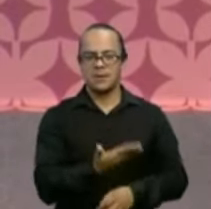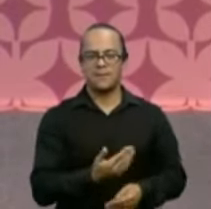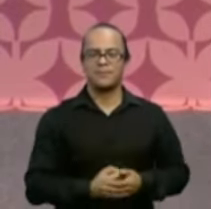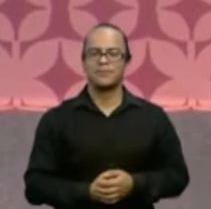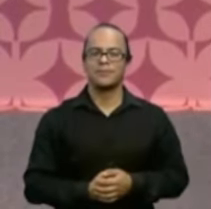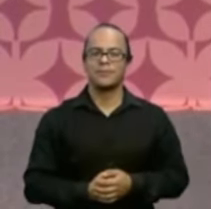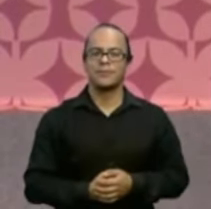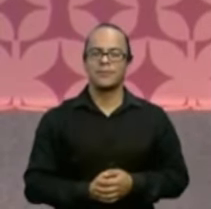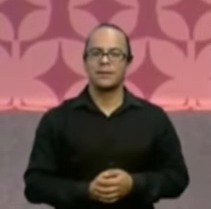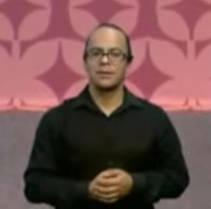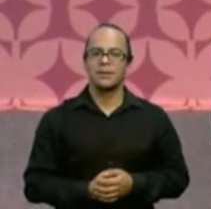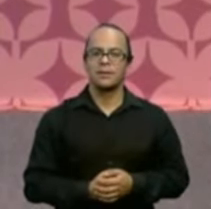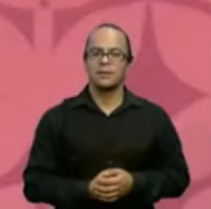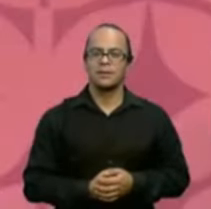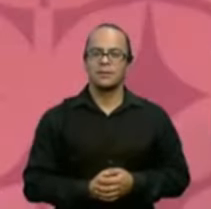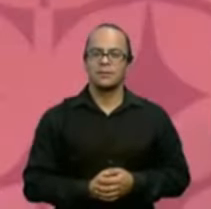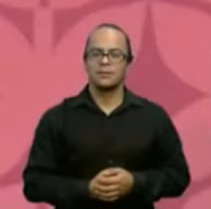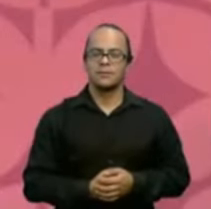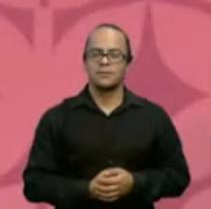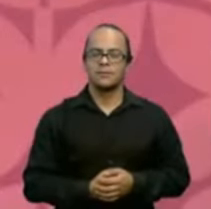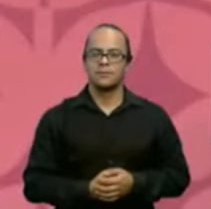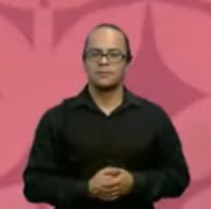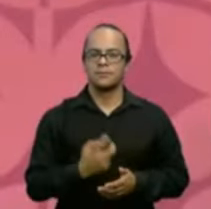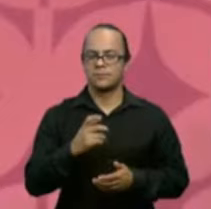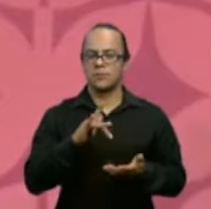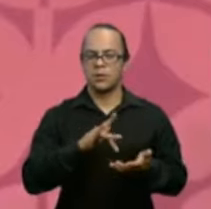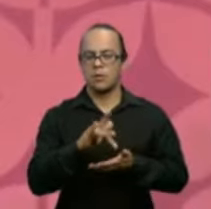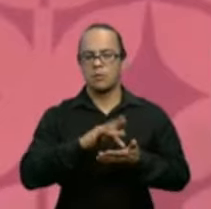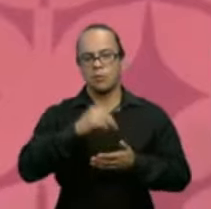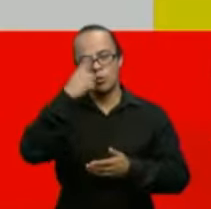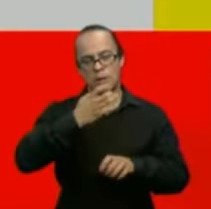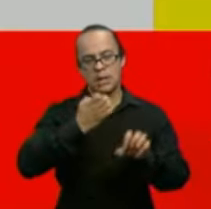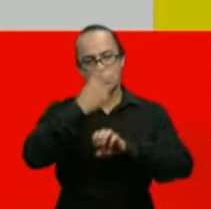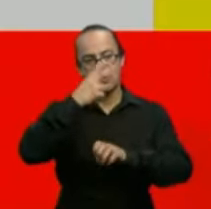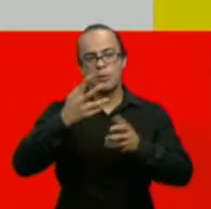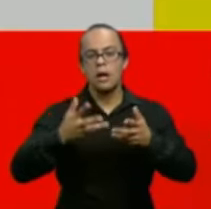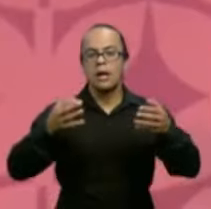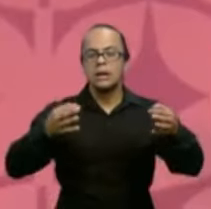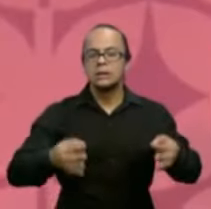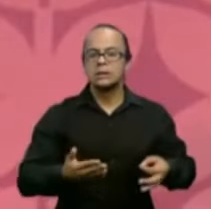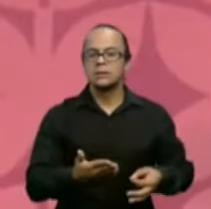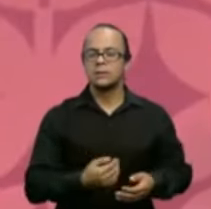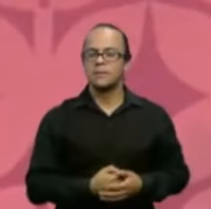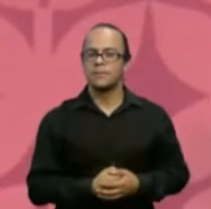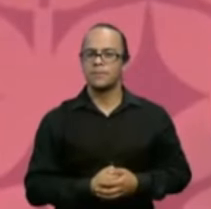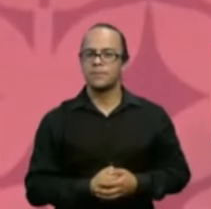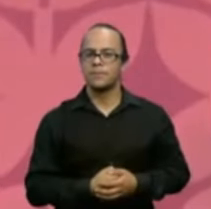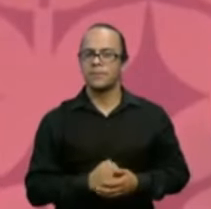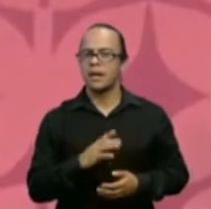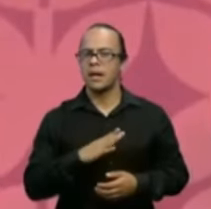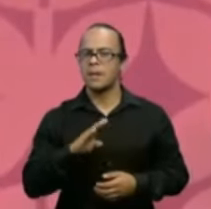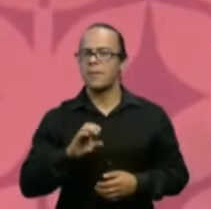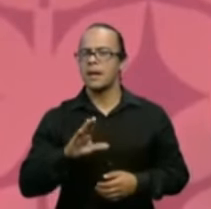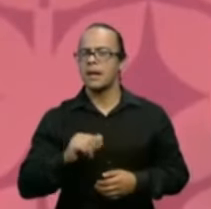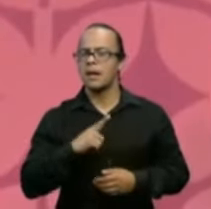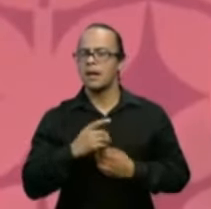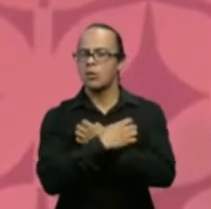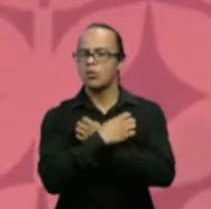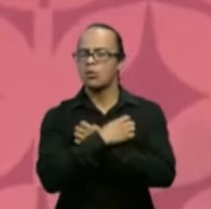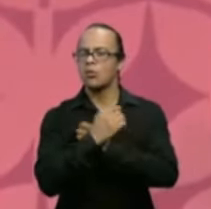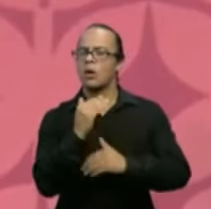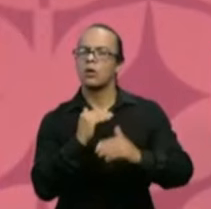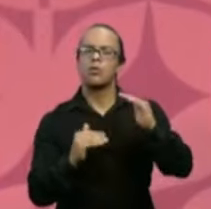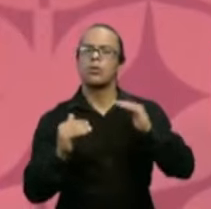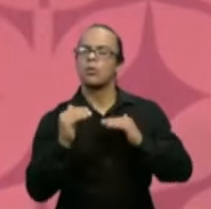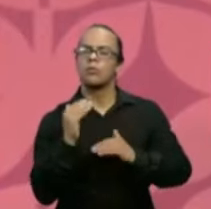Les brindaremos apoyos para consolidar el futuro de nuestro gran Estado. Otorgaremos el mayor número de becas de educación superior en la